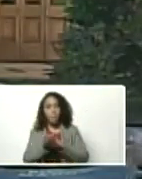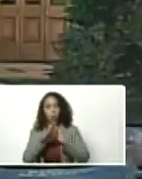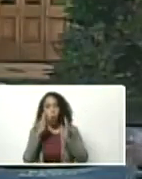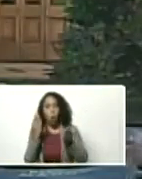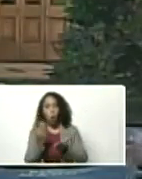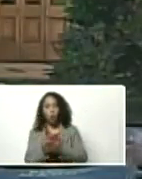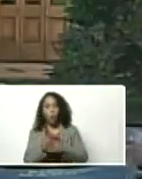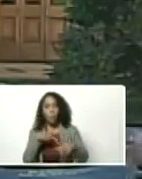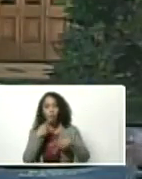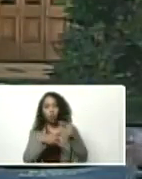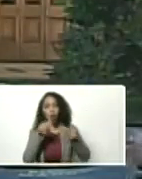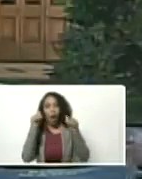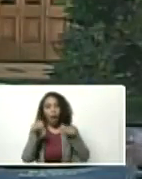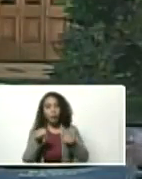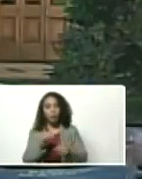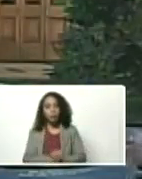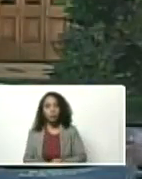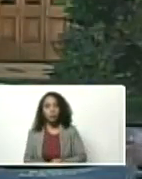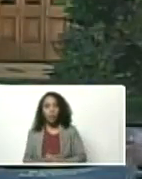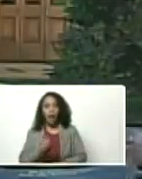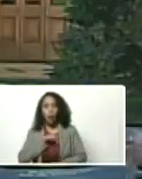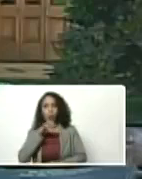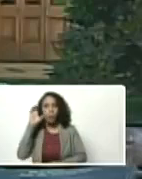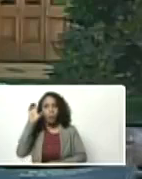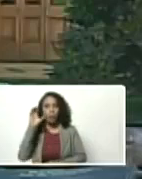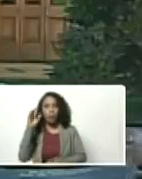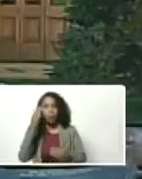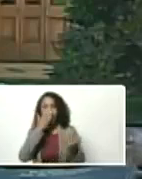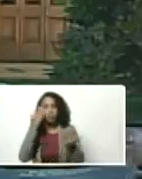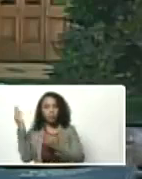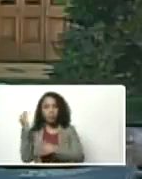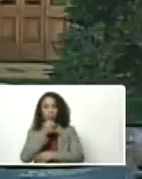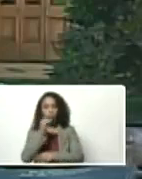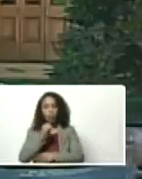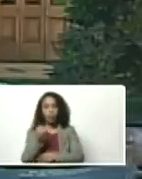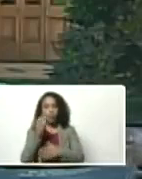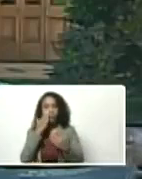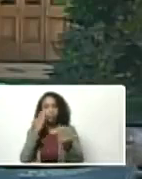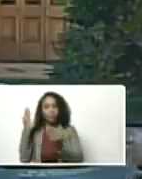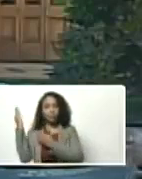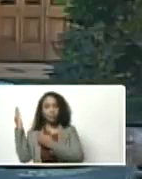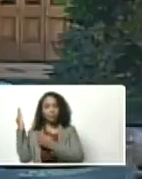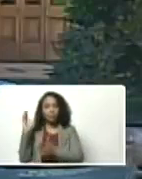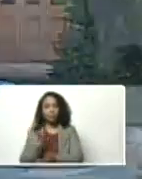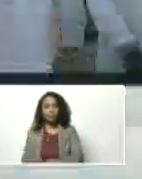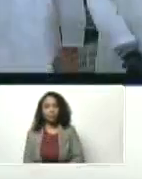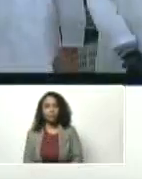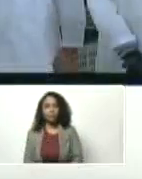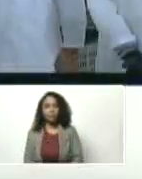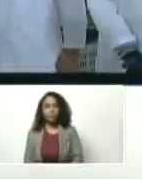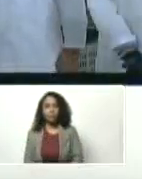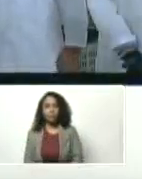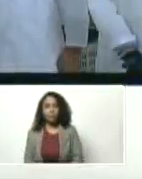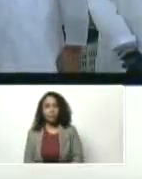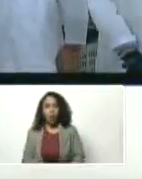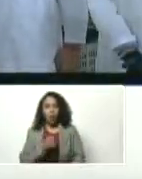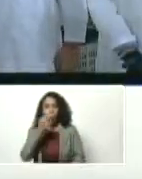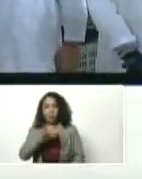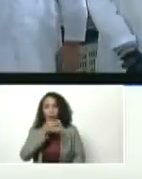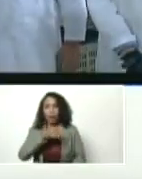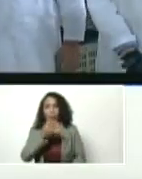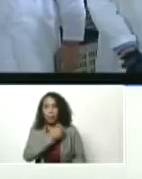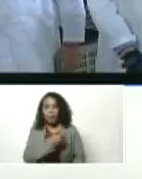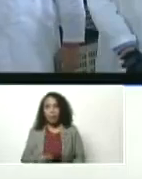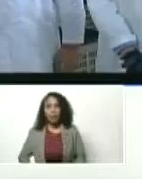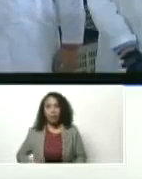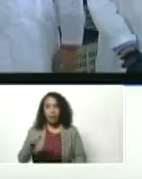que se produce aquí, en nuestra patria, en el Zulia. Adelante. Buenas tardes, presidente. Buenas